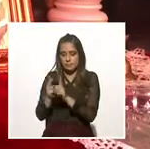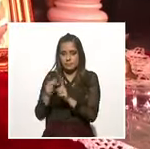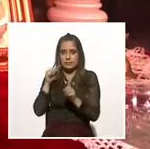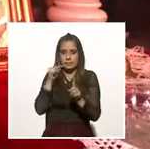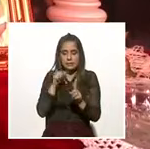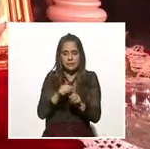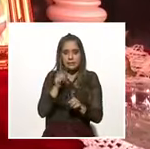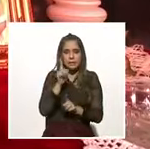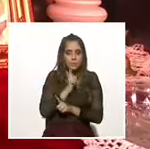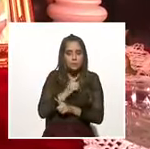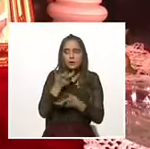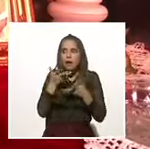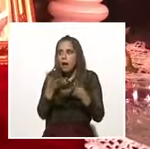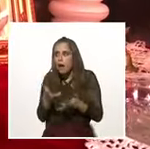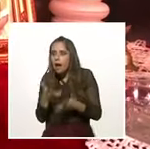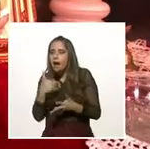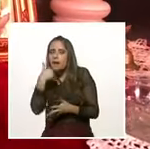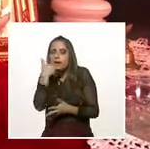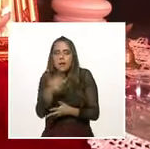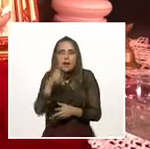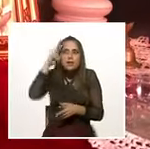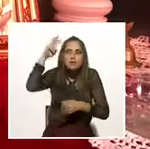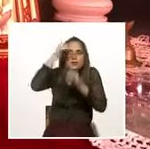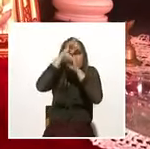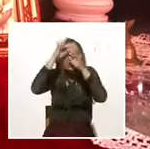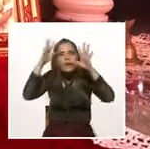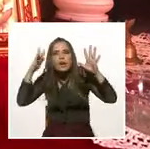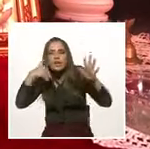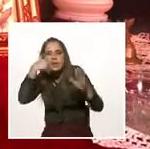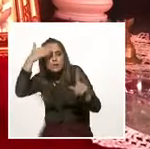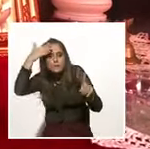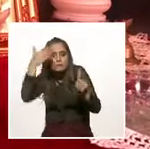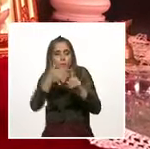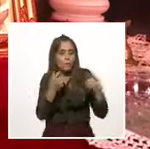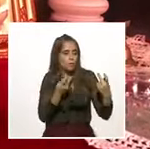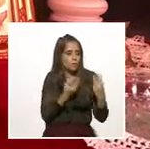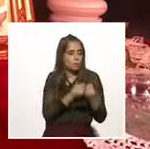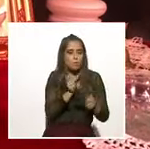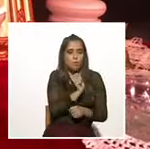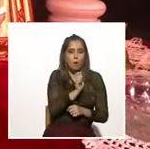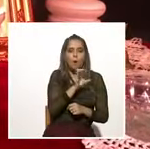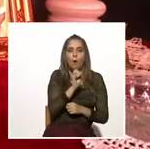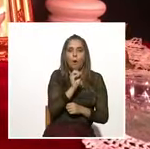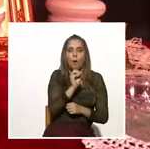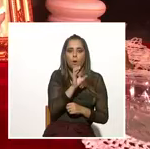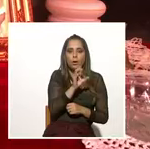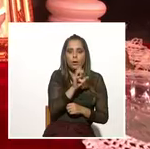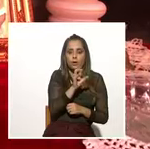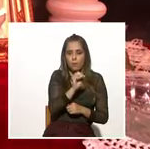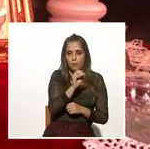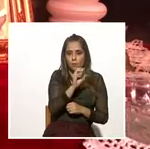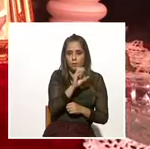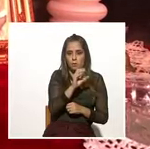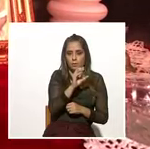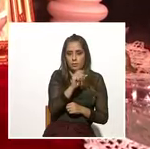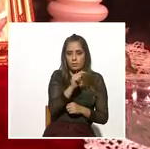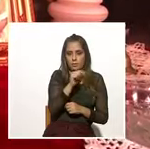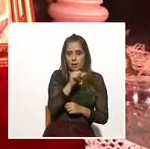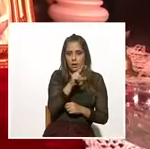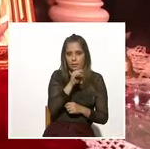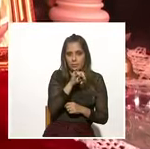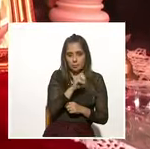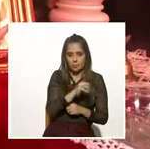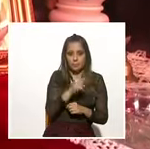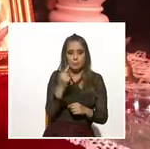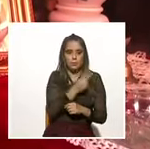apasionada a sus ideales, los defiende junto con su novio Octavio. La vida da vueltas, su novio